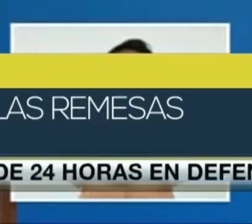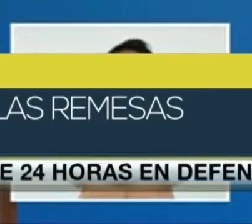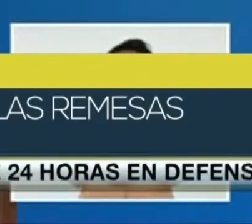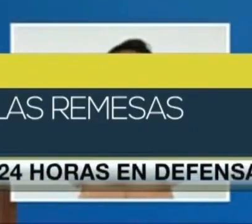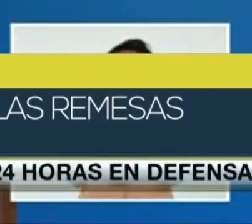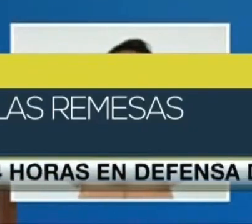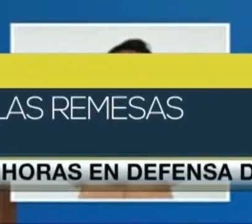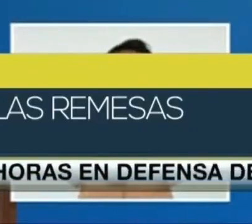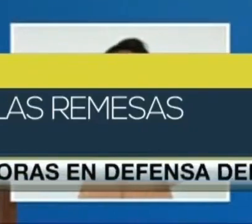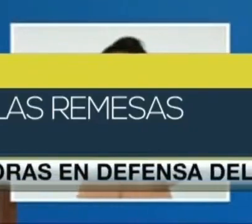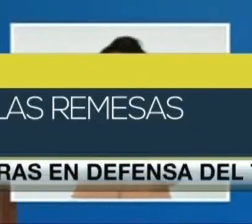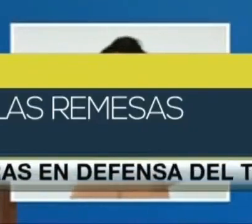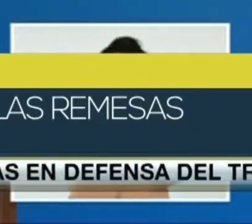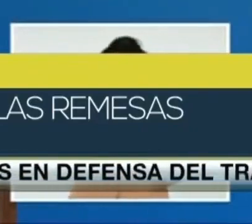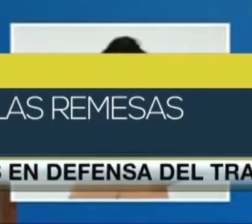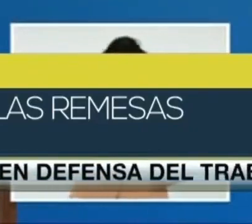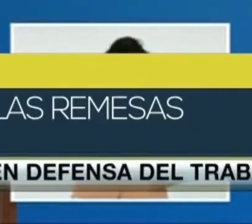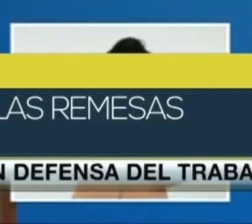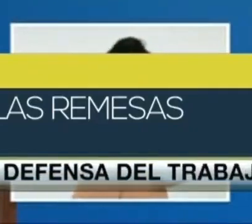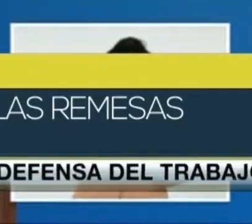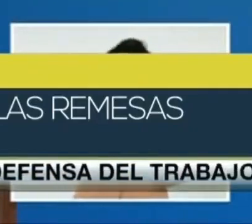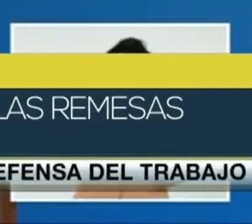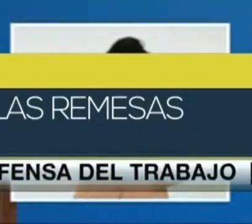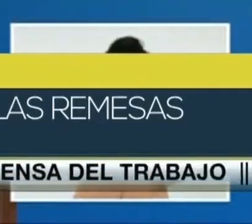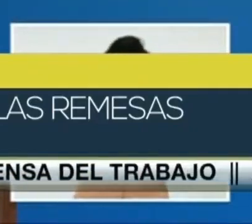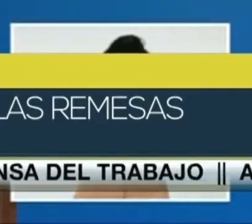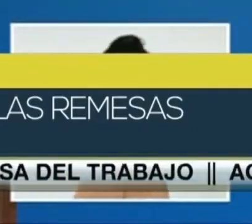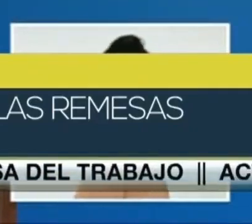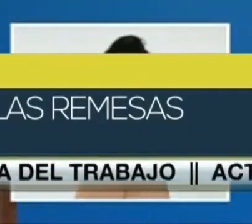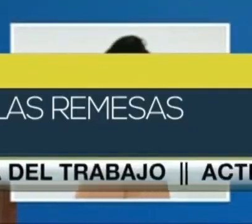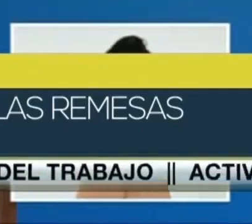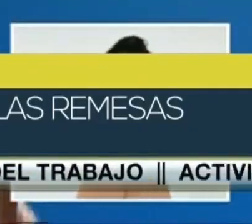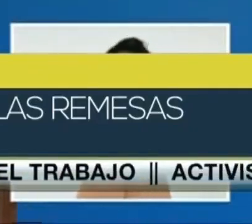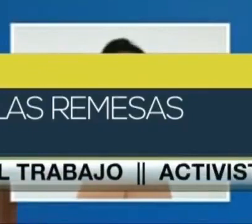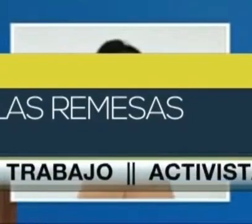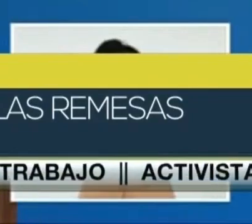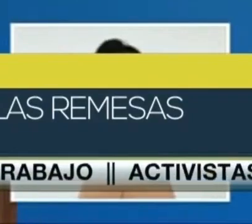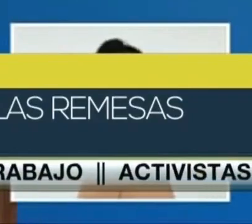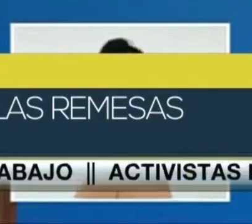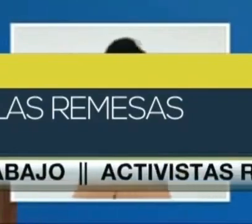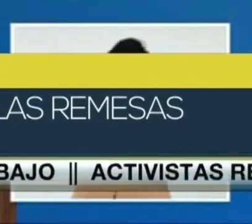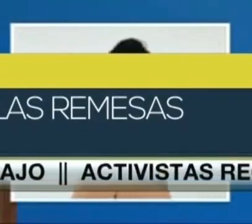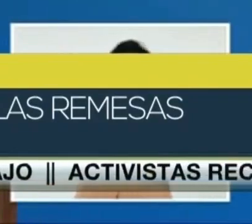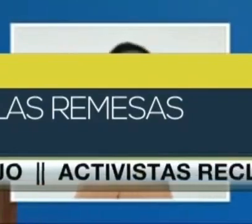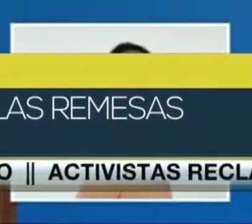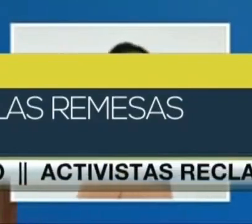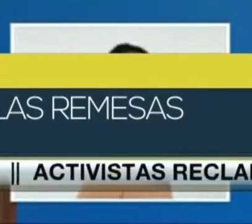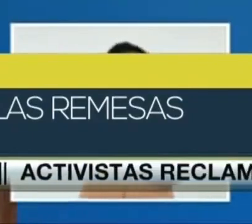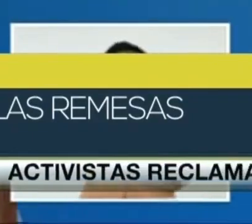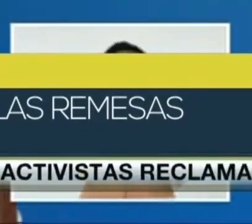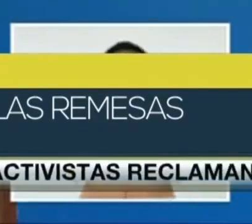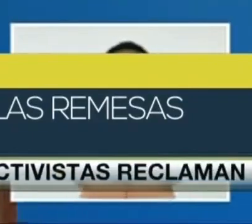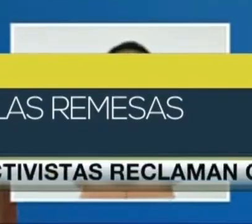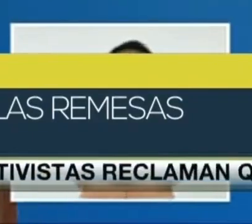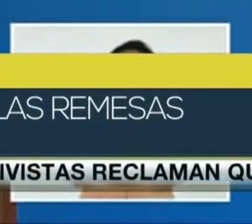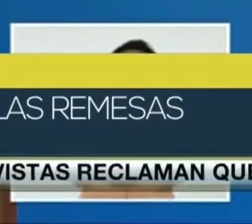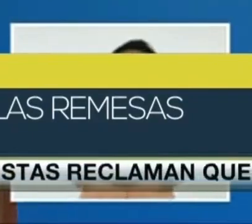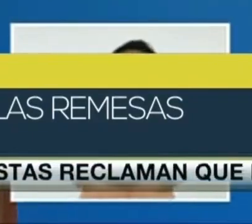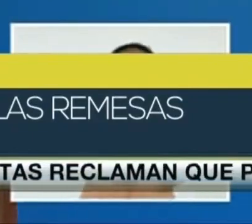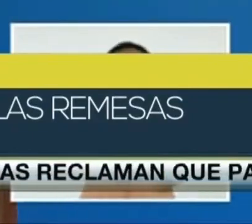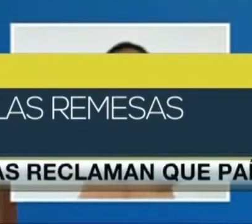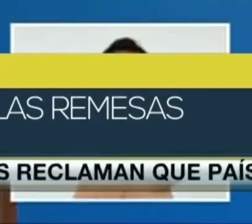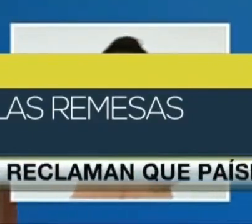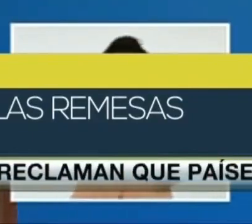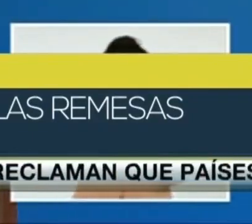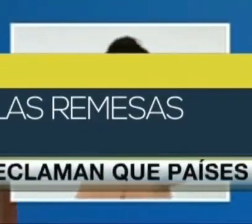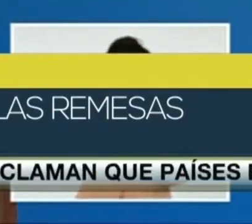cubanos que aquí vivimos. Haría bien, por supuesto, en escuchar la opinión de los cubanos que viven en los Estados Unidos, a